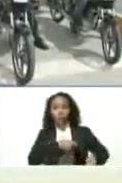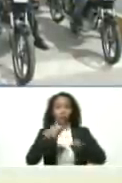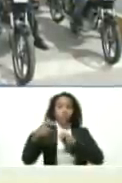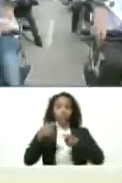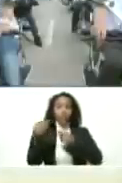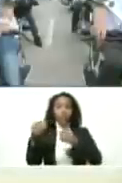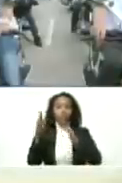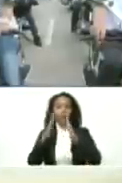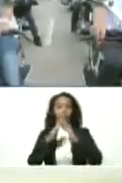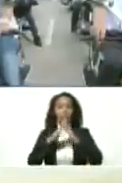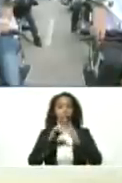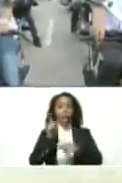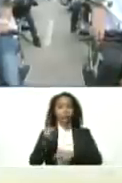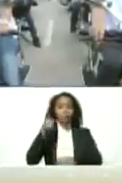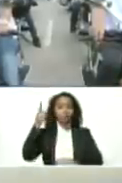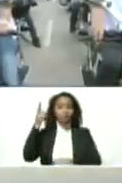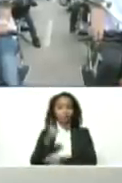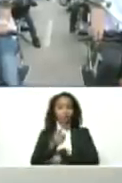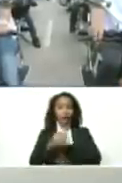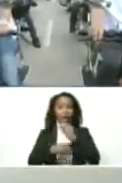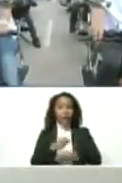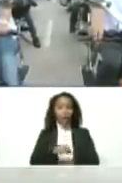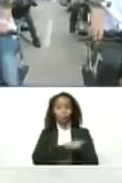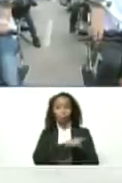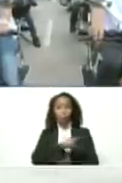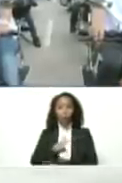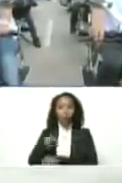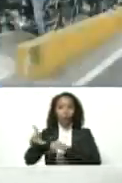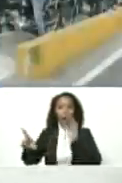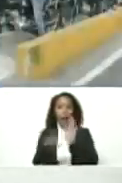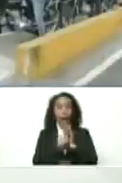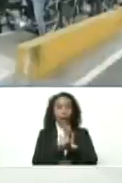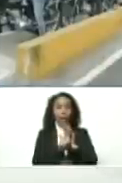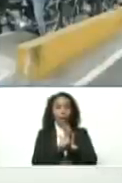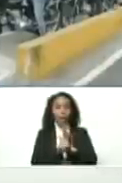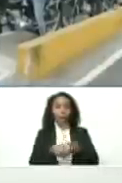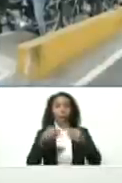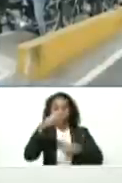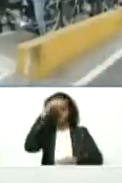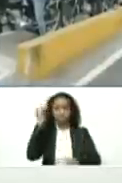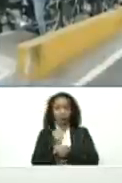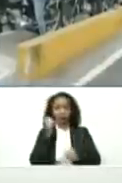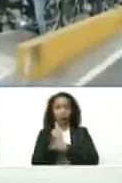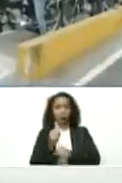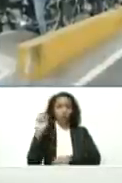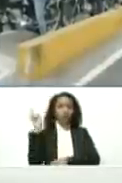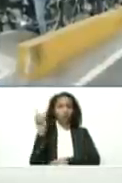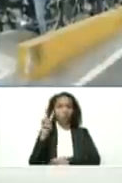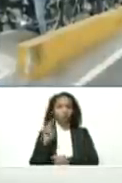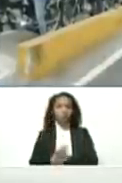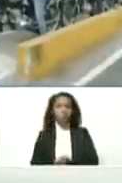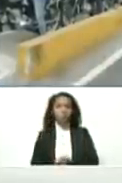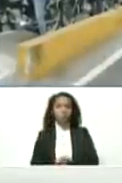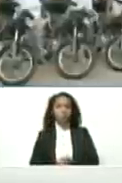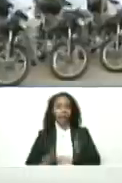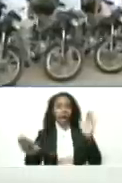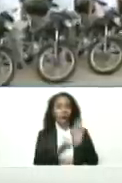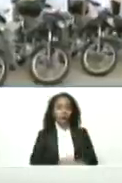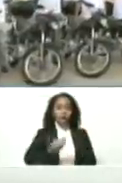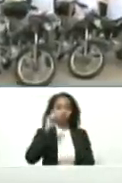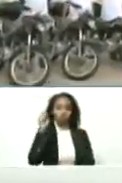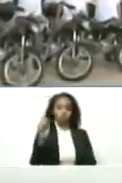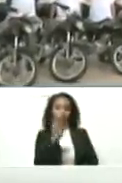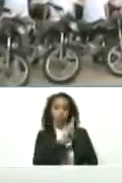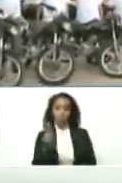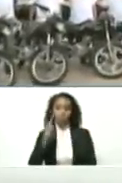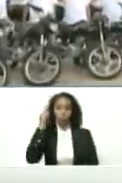domicilio, y ellos deben comprometerse a cumplir la Ley Orgánica del Trabajo de Venezuela y la Constitución de la